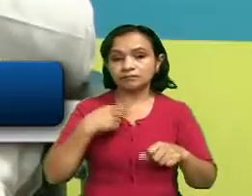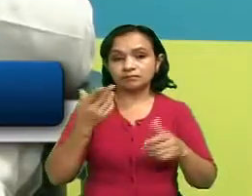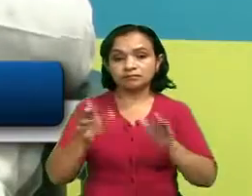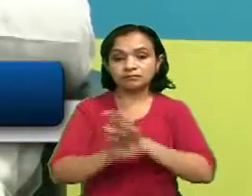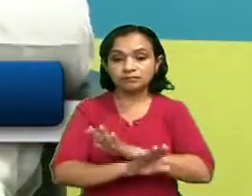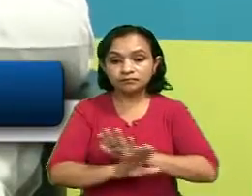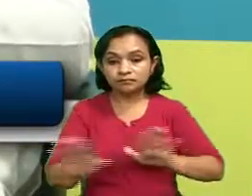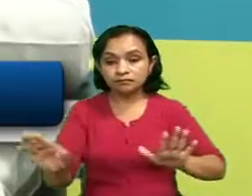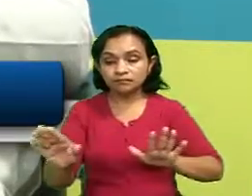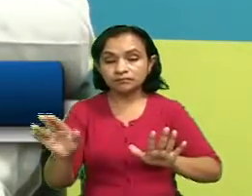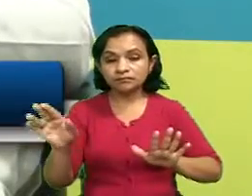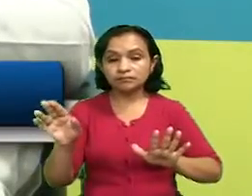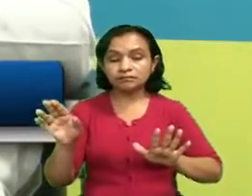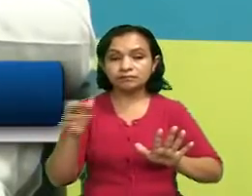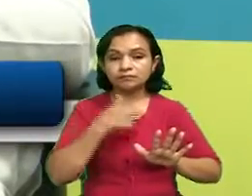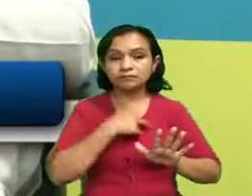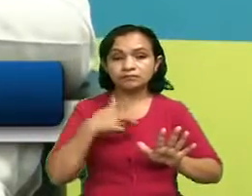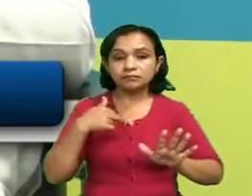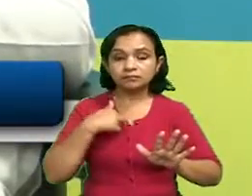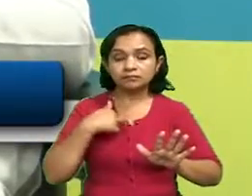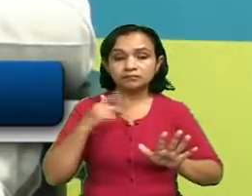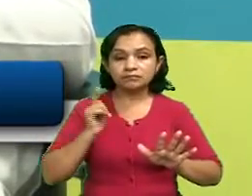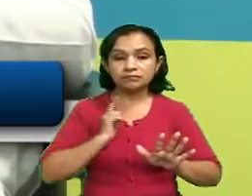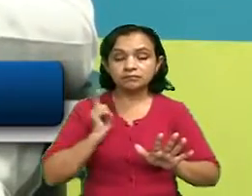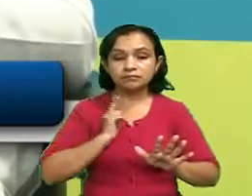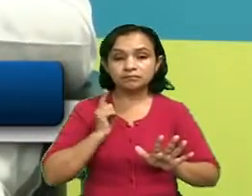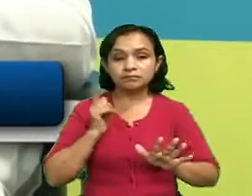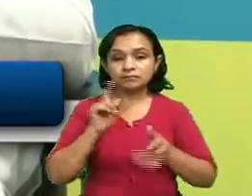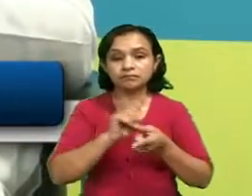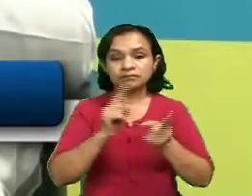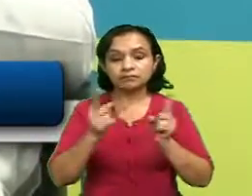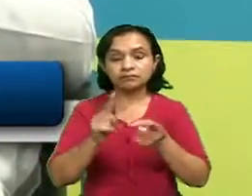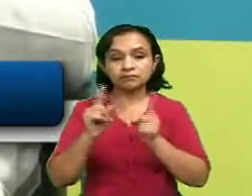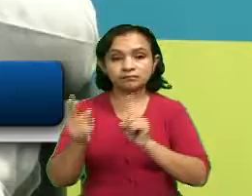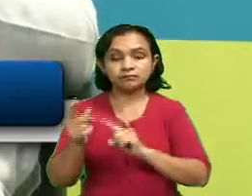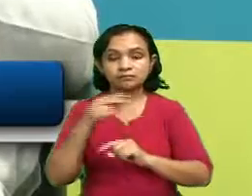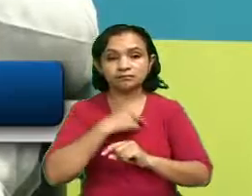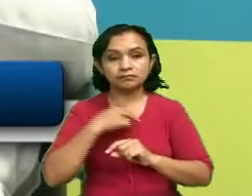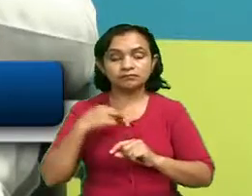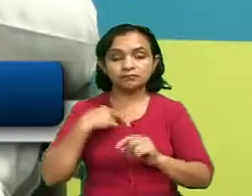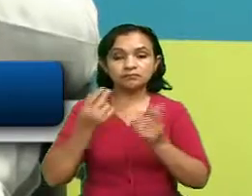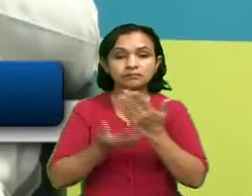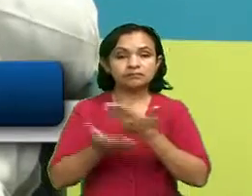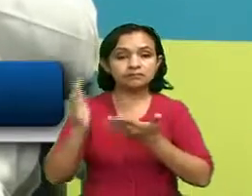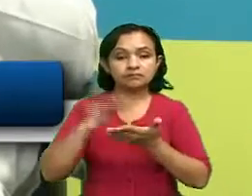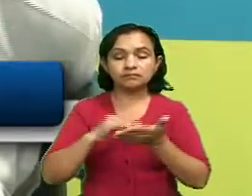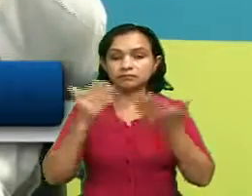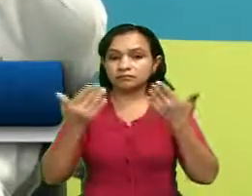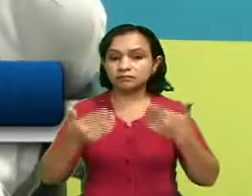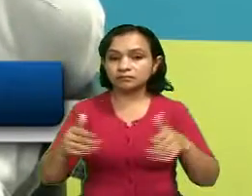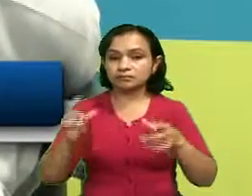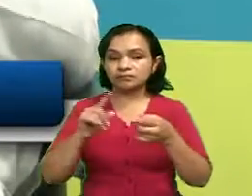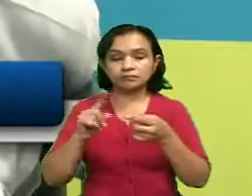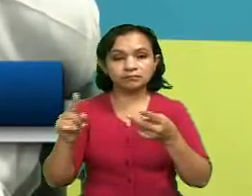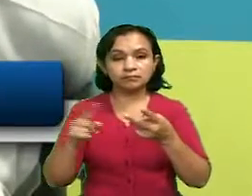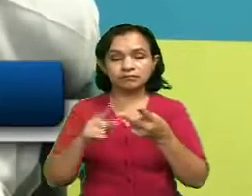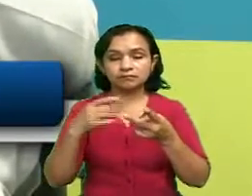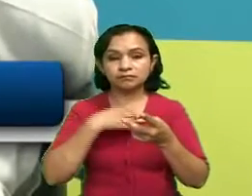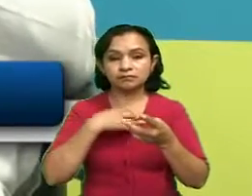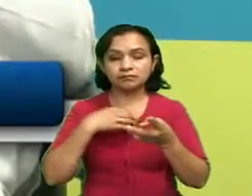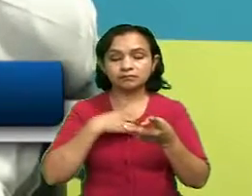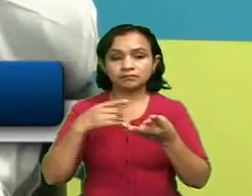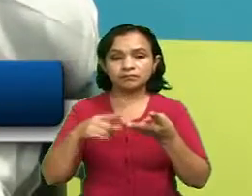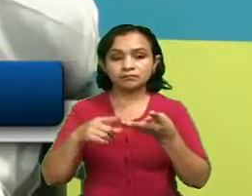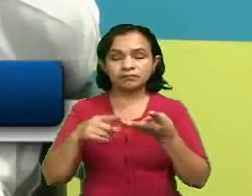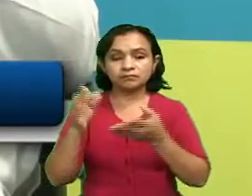cuando ya las plaquetas han subido, ¿verdad?, su rango, y cuando el hematocrito ha vuelto a su rango normal y cuando su sistema tampoco